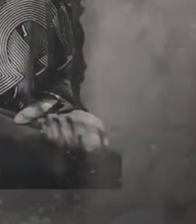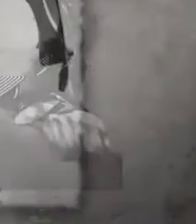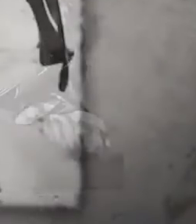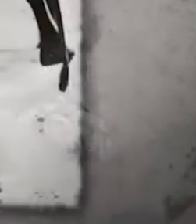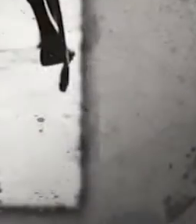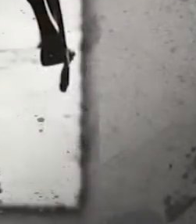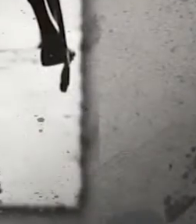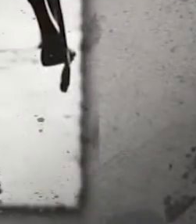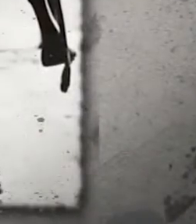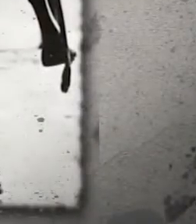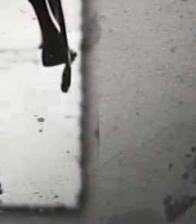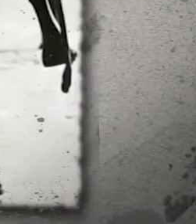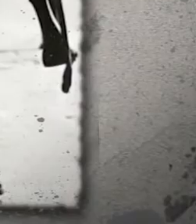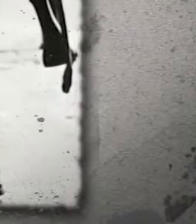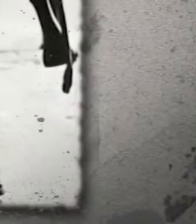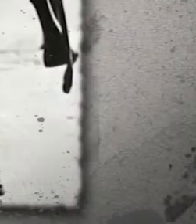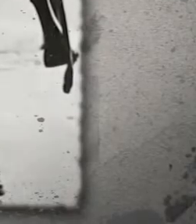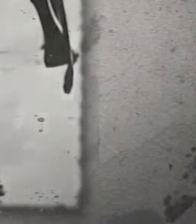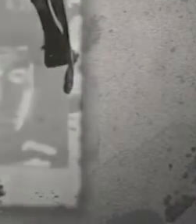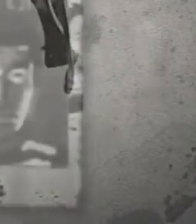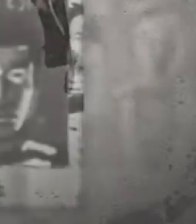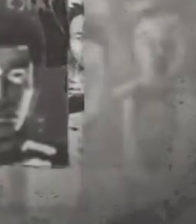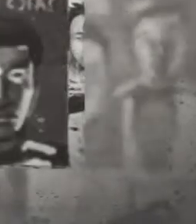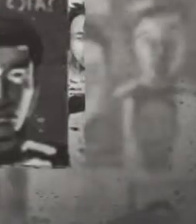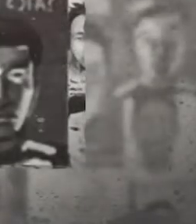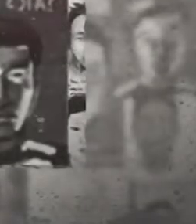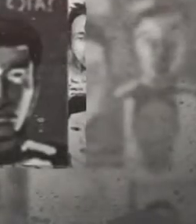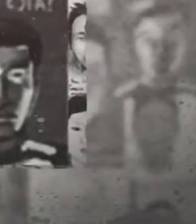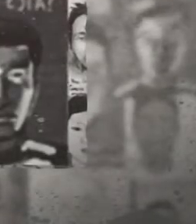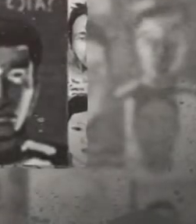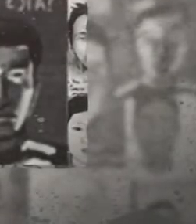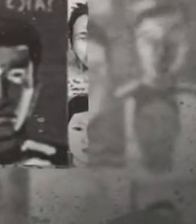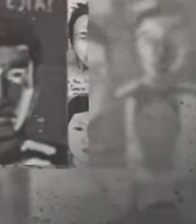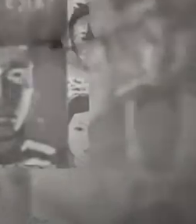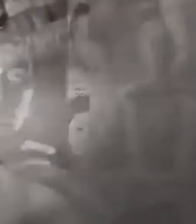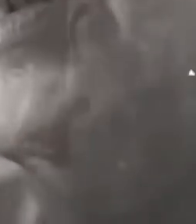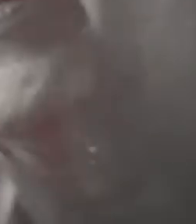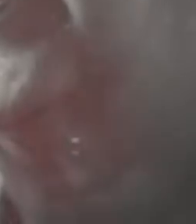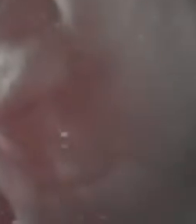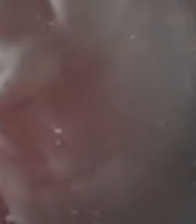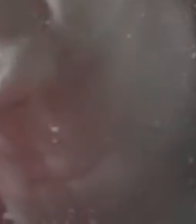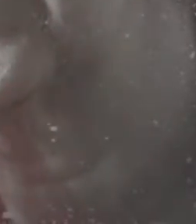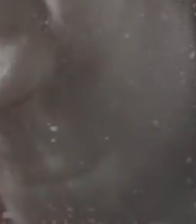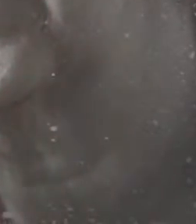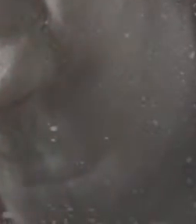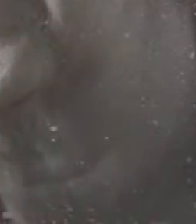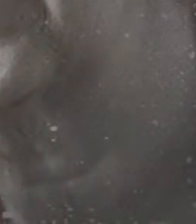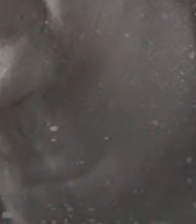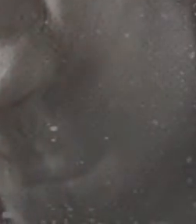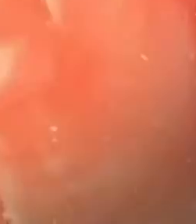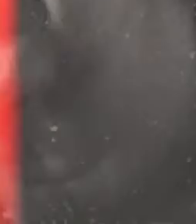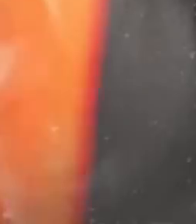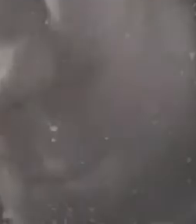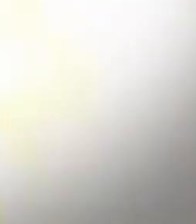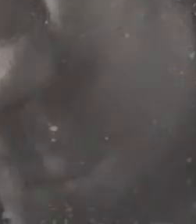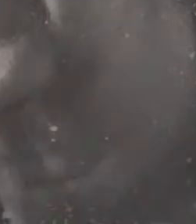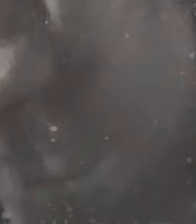Para conmemorar el Día Internacional de las Víctimas de Desaparición Forzada, traemos para ti Retrato de la Ausencia, una entrevista